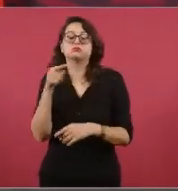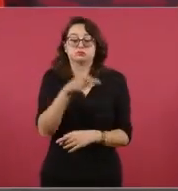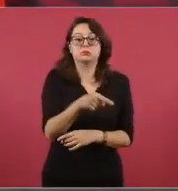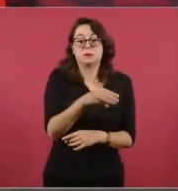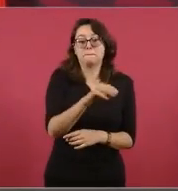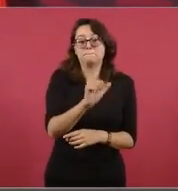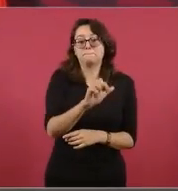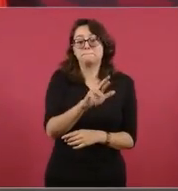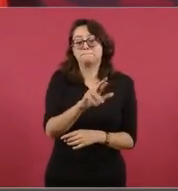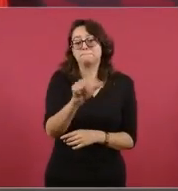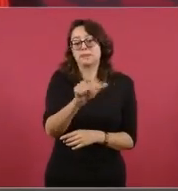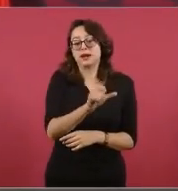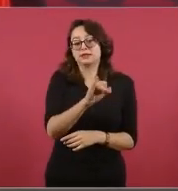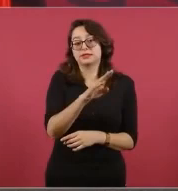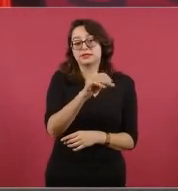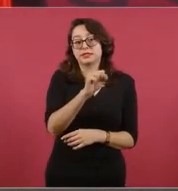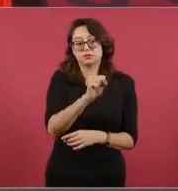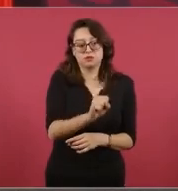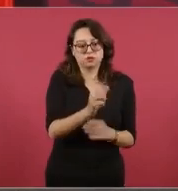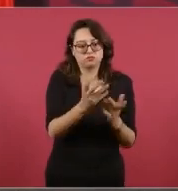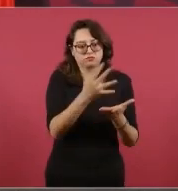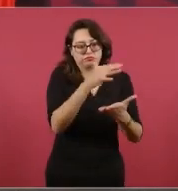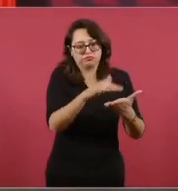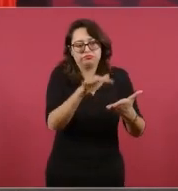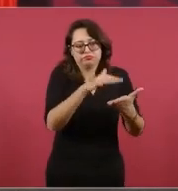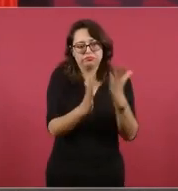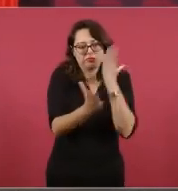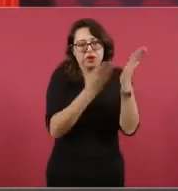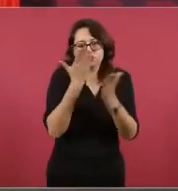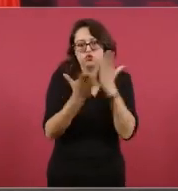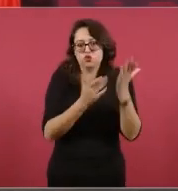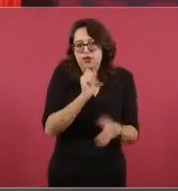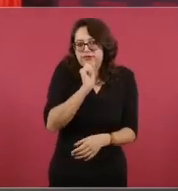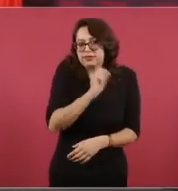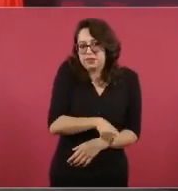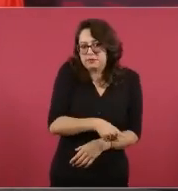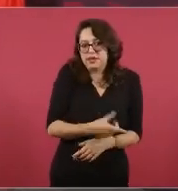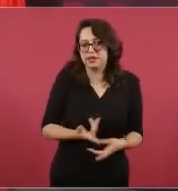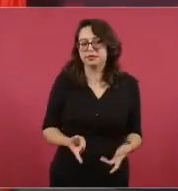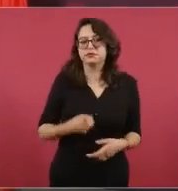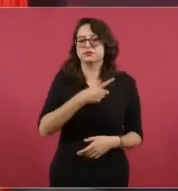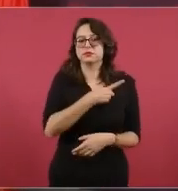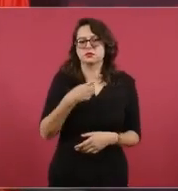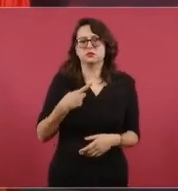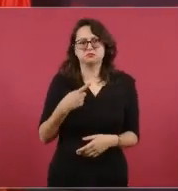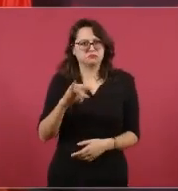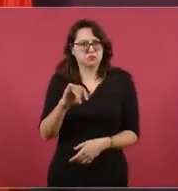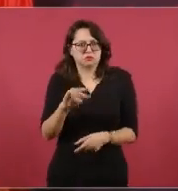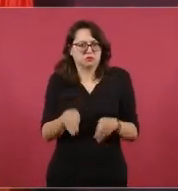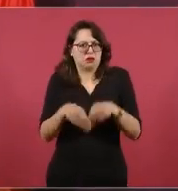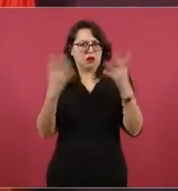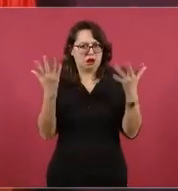Yo leí textos vinculados con el marxismo,